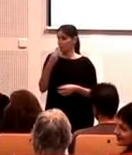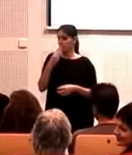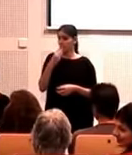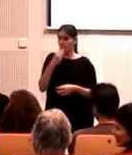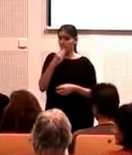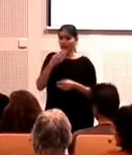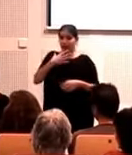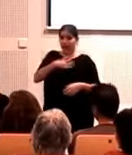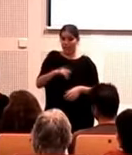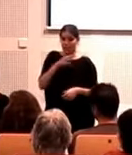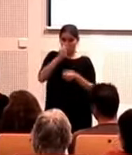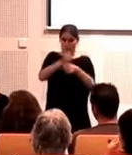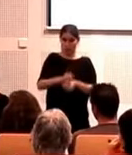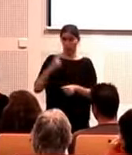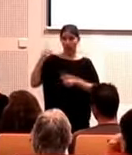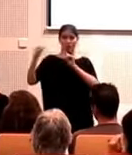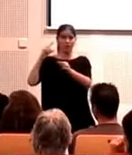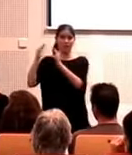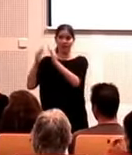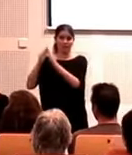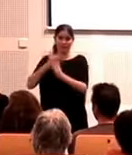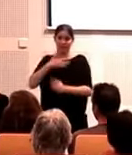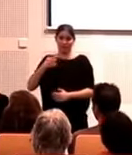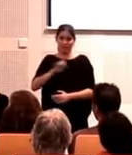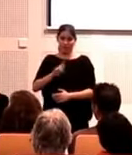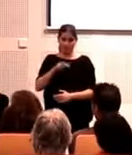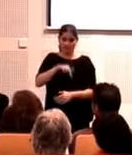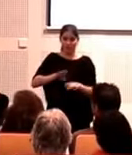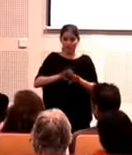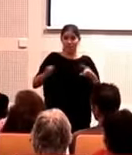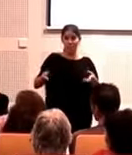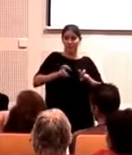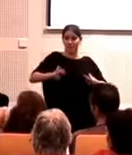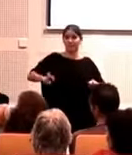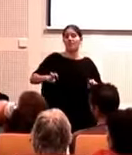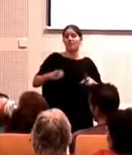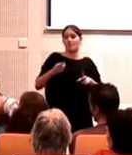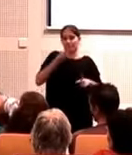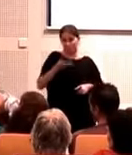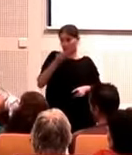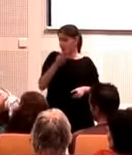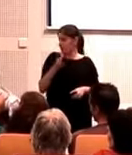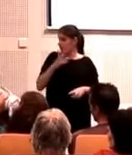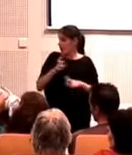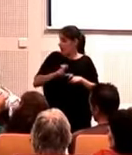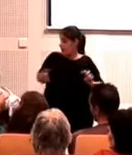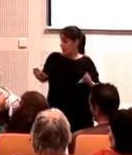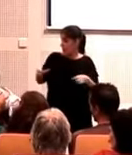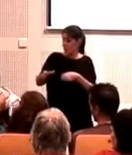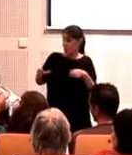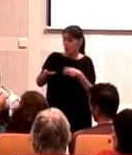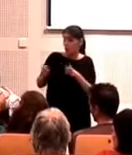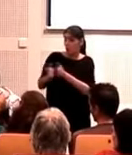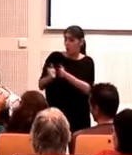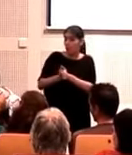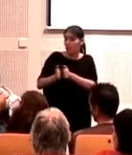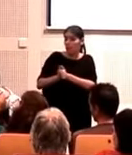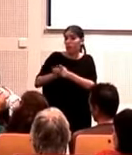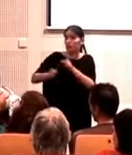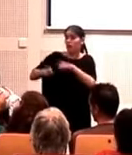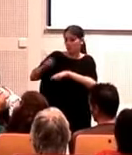quedarais, claro, no quería que la gente se fuera a casa sin ver la mesa redonda. Ahora mismo somos un grupo de compañeros,